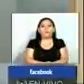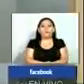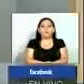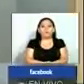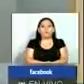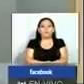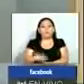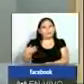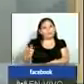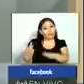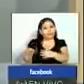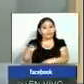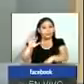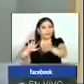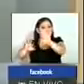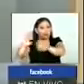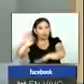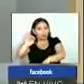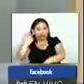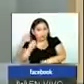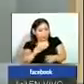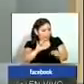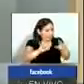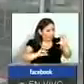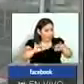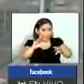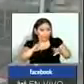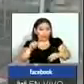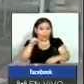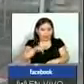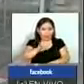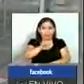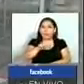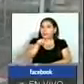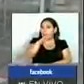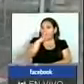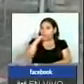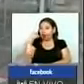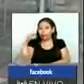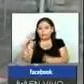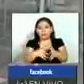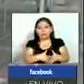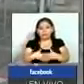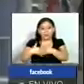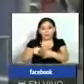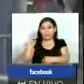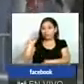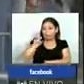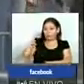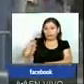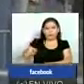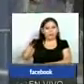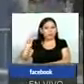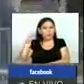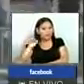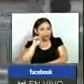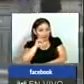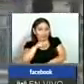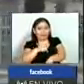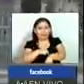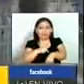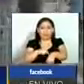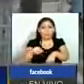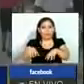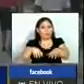En un 15% Han aumentado Los casos de coronavirus A nivel nacional En Estados Unidos A lo largo De las dos últimas semanas Periodo en el que 18